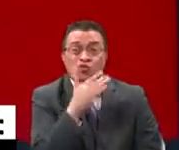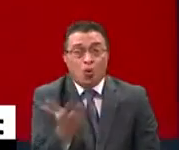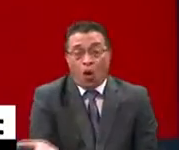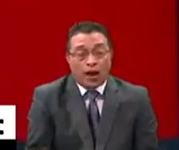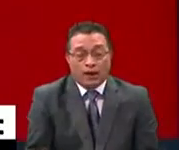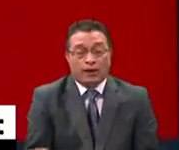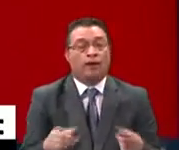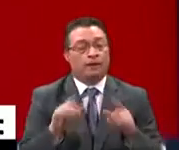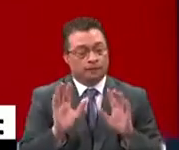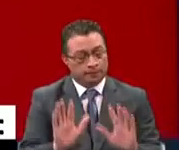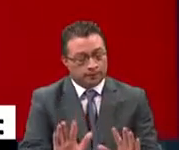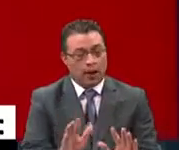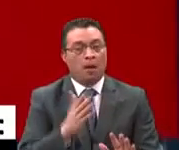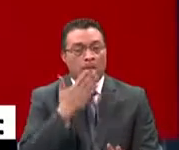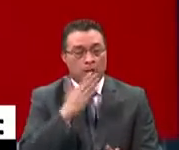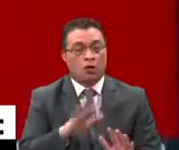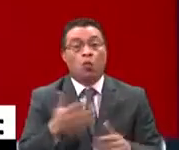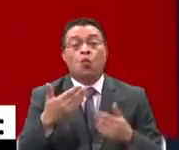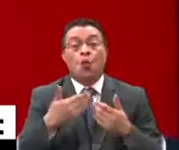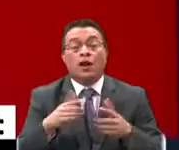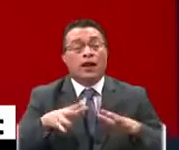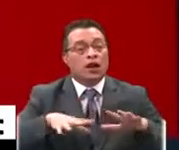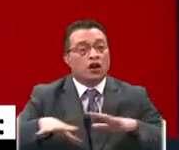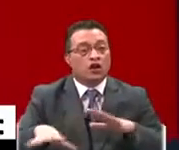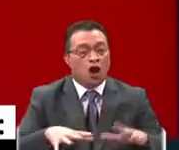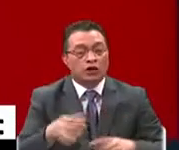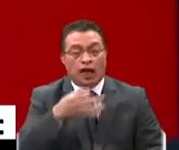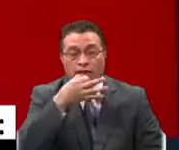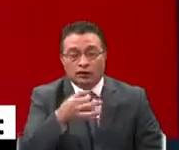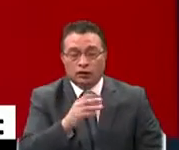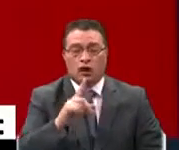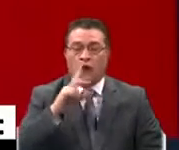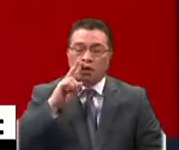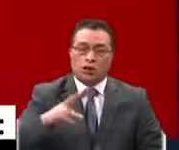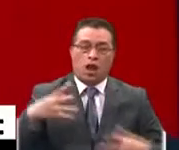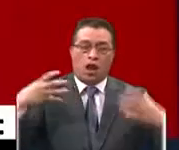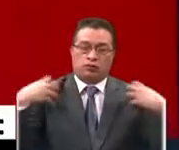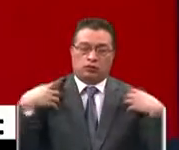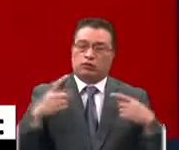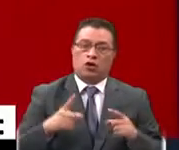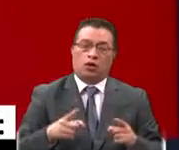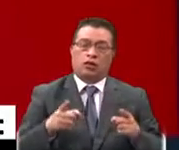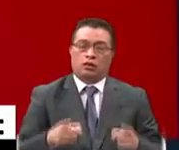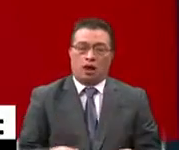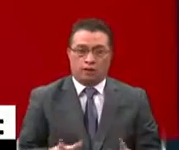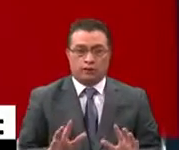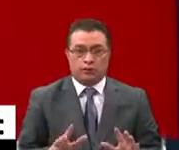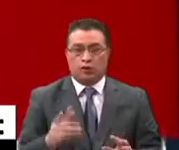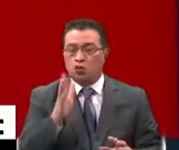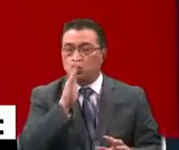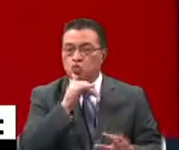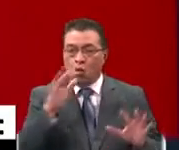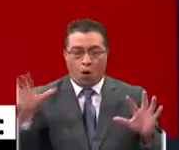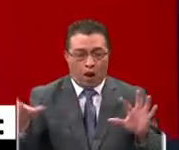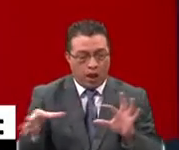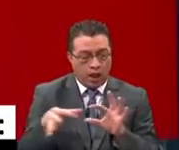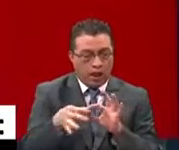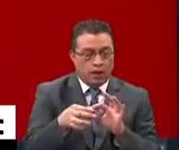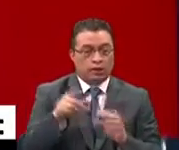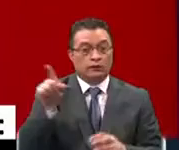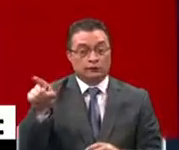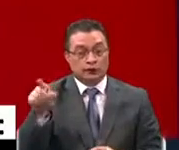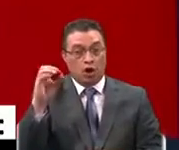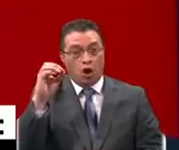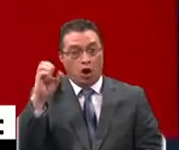que cualquier afirmación en esa línea es irresponsable y no corresponde. No hay una vinculación entre ese